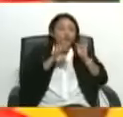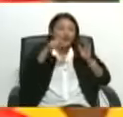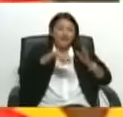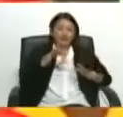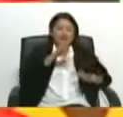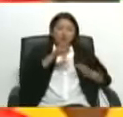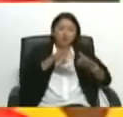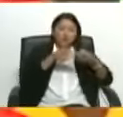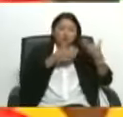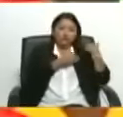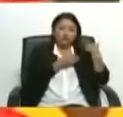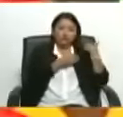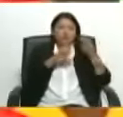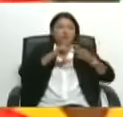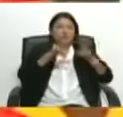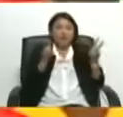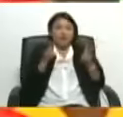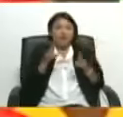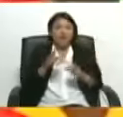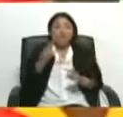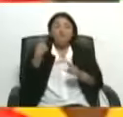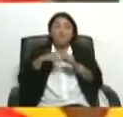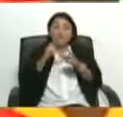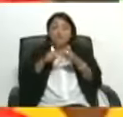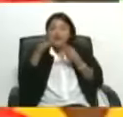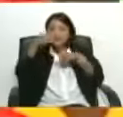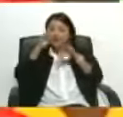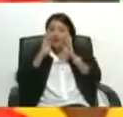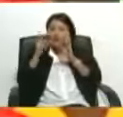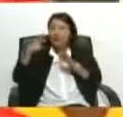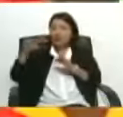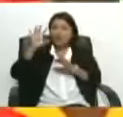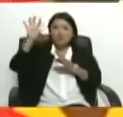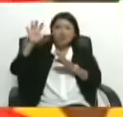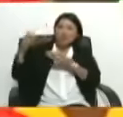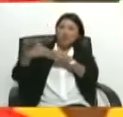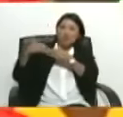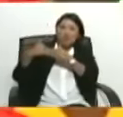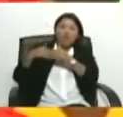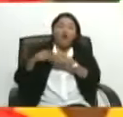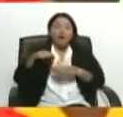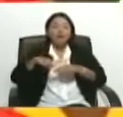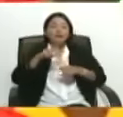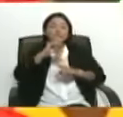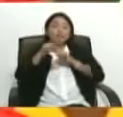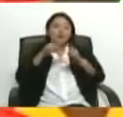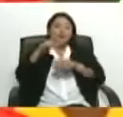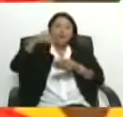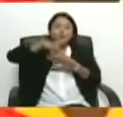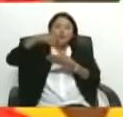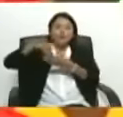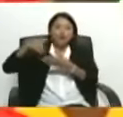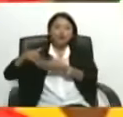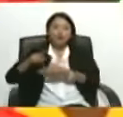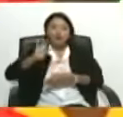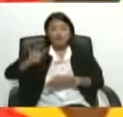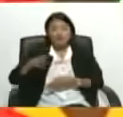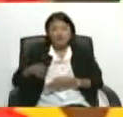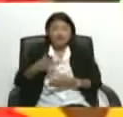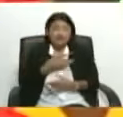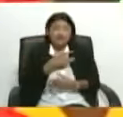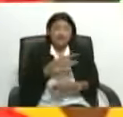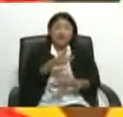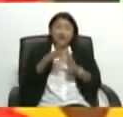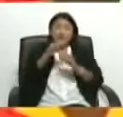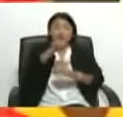la JUPAS. Estaríamos atendiendo las amenazas en lo externo con este referéndum que debe importarle a todos los